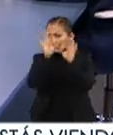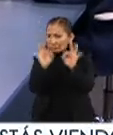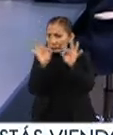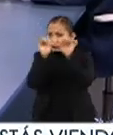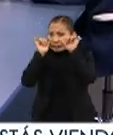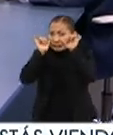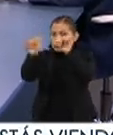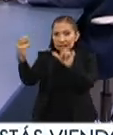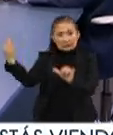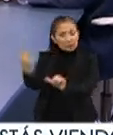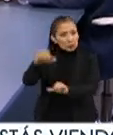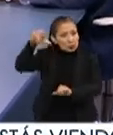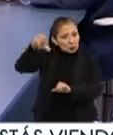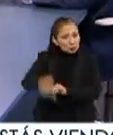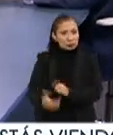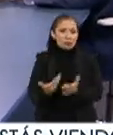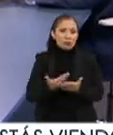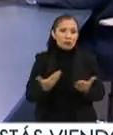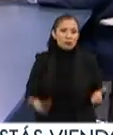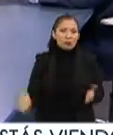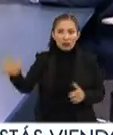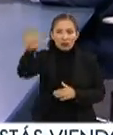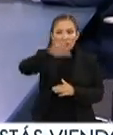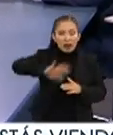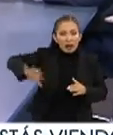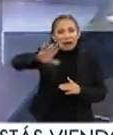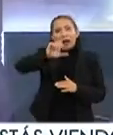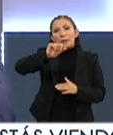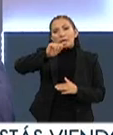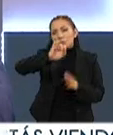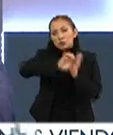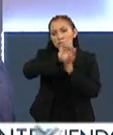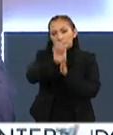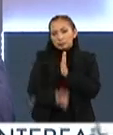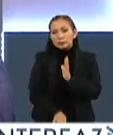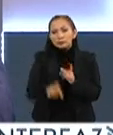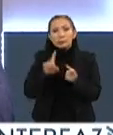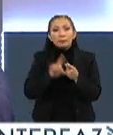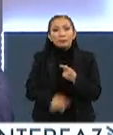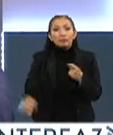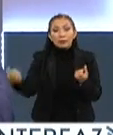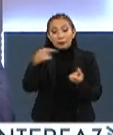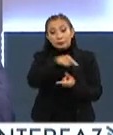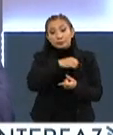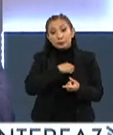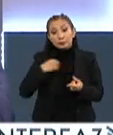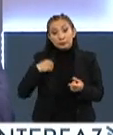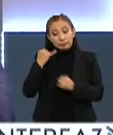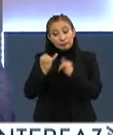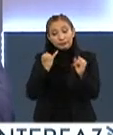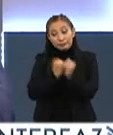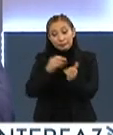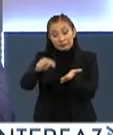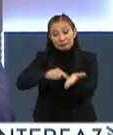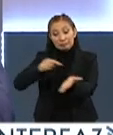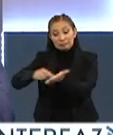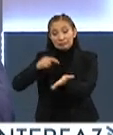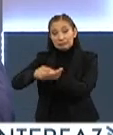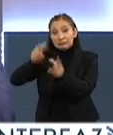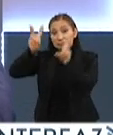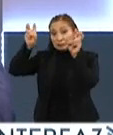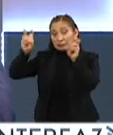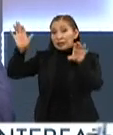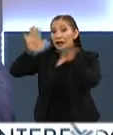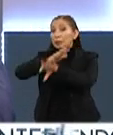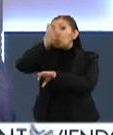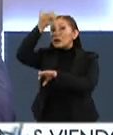que hay que atender en el medio ambiente. Tal es el caso de los compromisos internacionales que tenemos en torno al